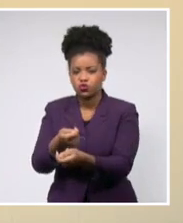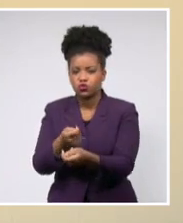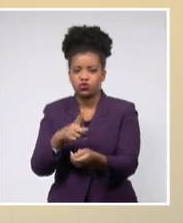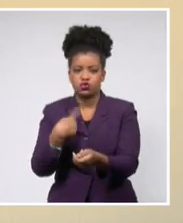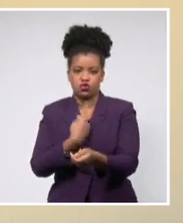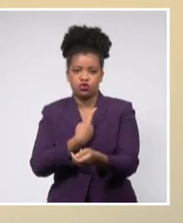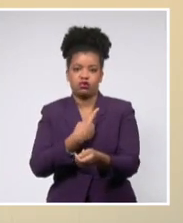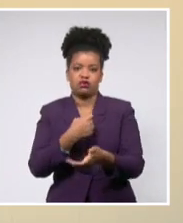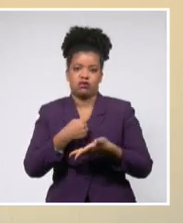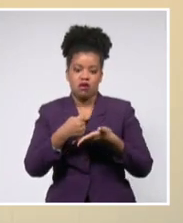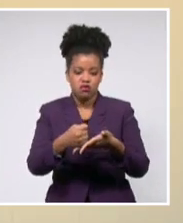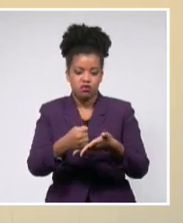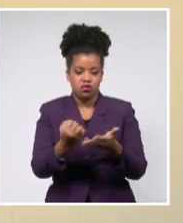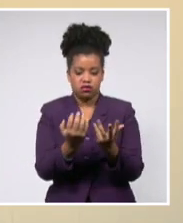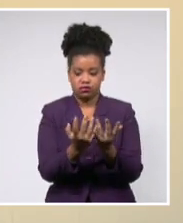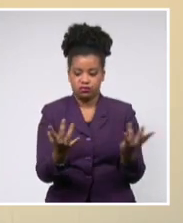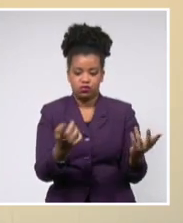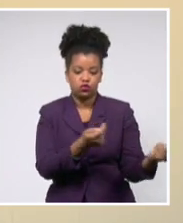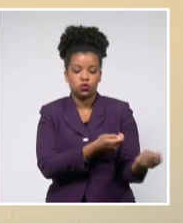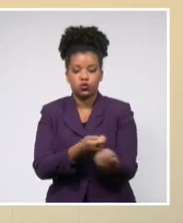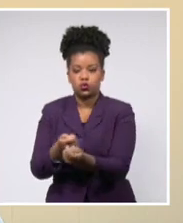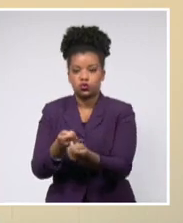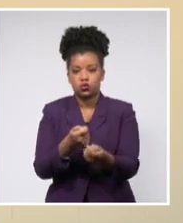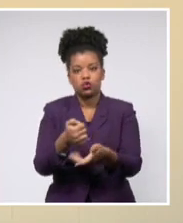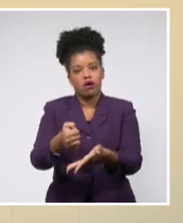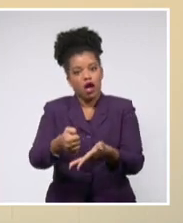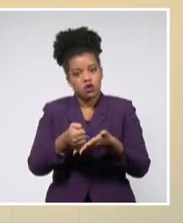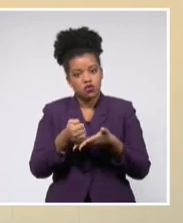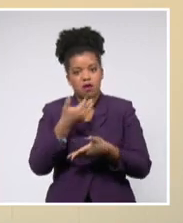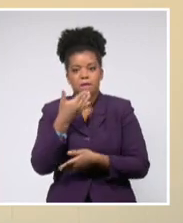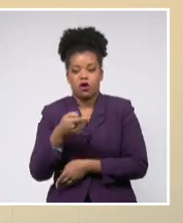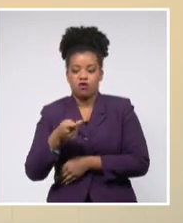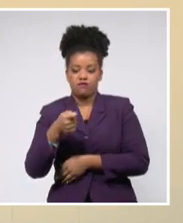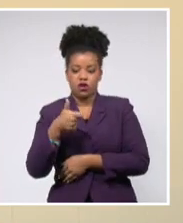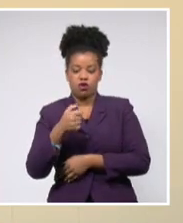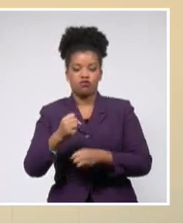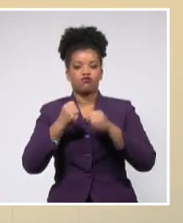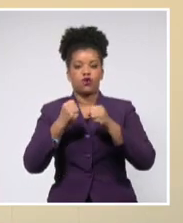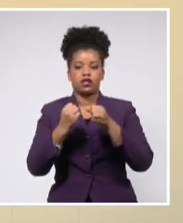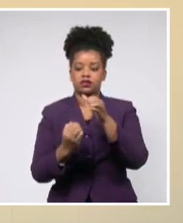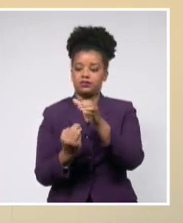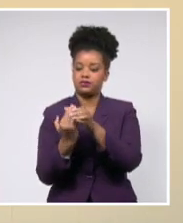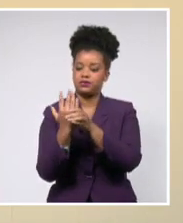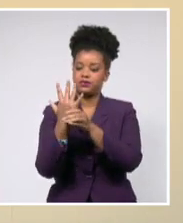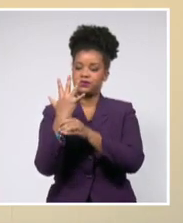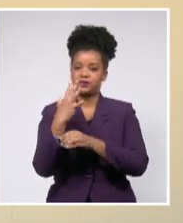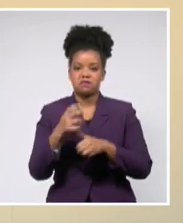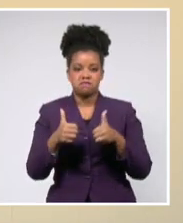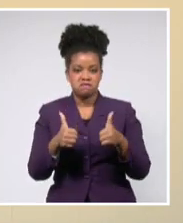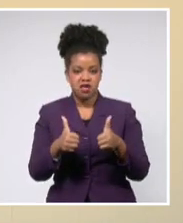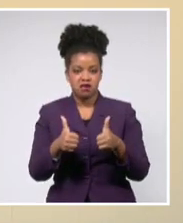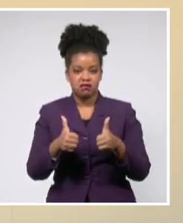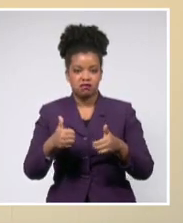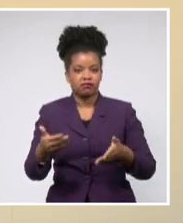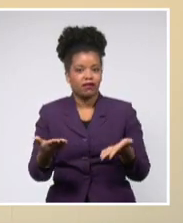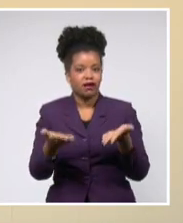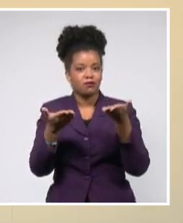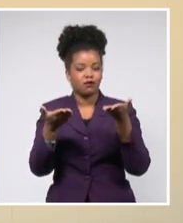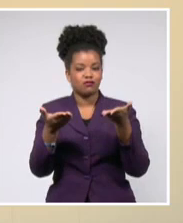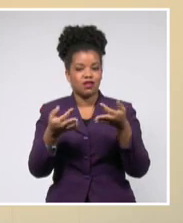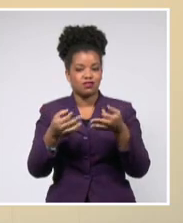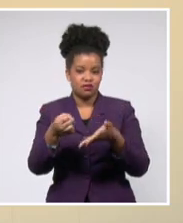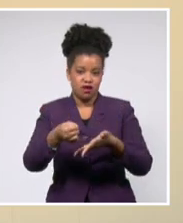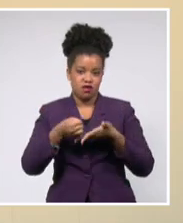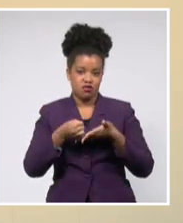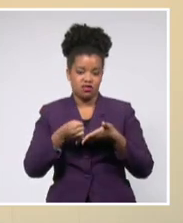que sustituye a la fórmula completa, es decir, nitrógeno, fósforo y potasio, que también estimula todo el proceso de desarrollo en las